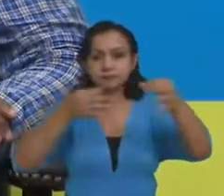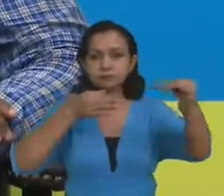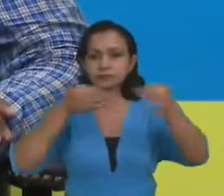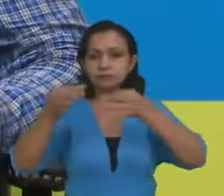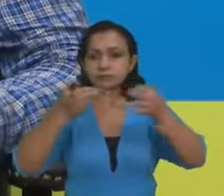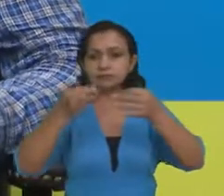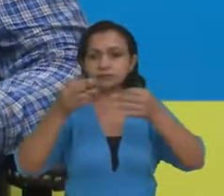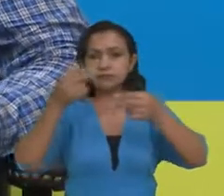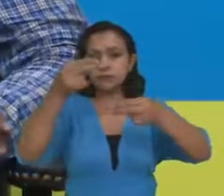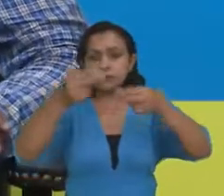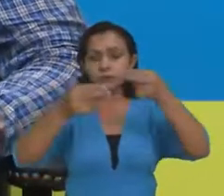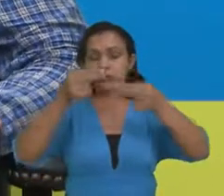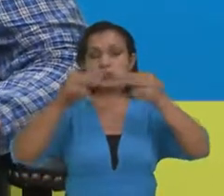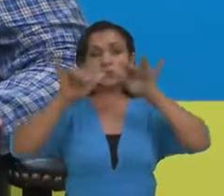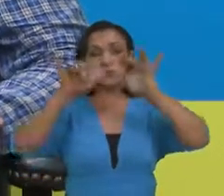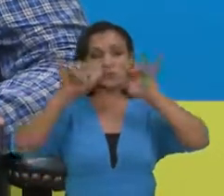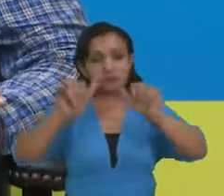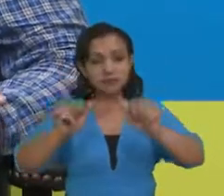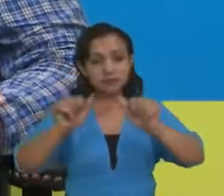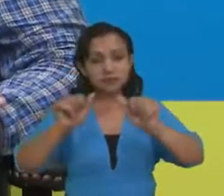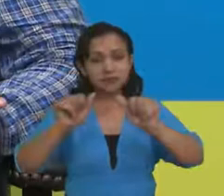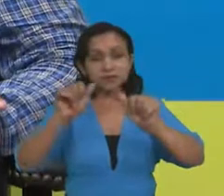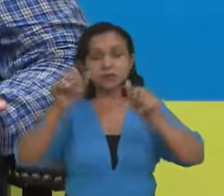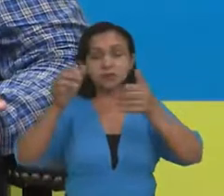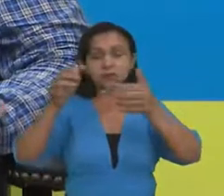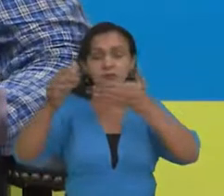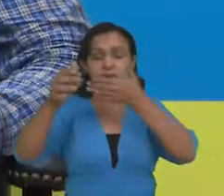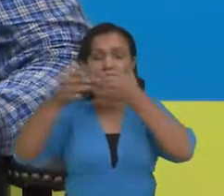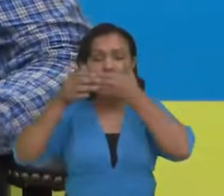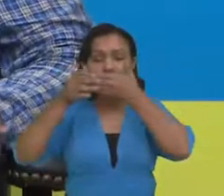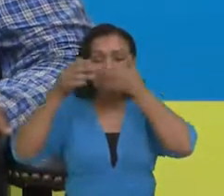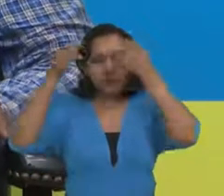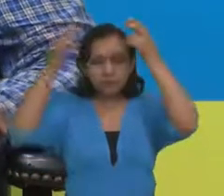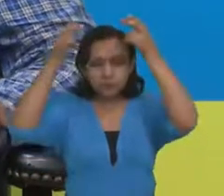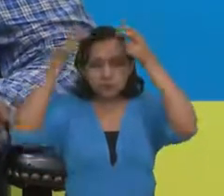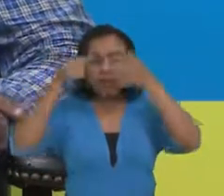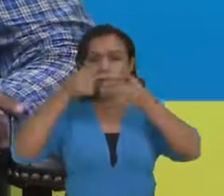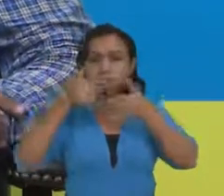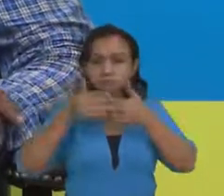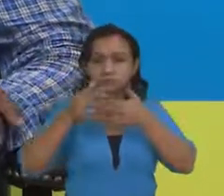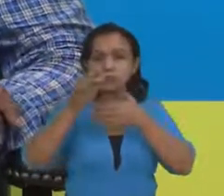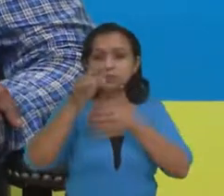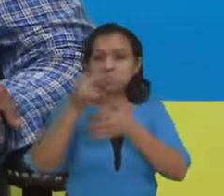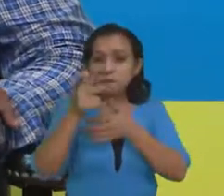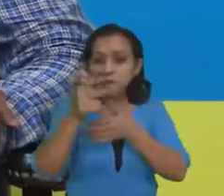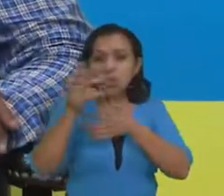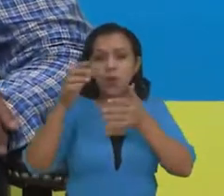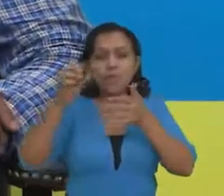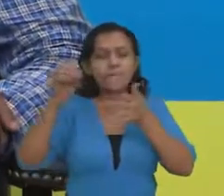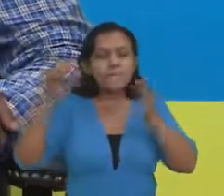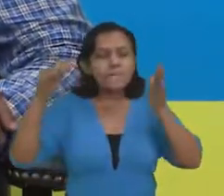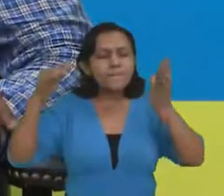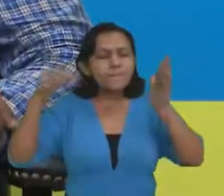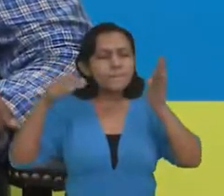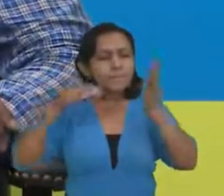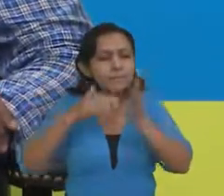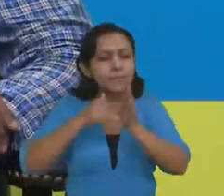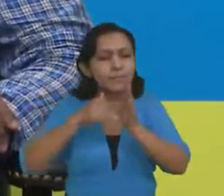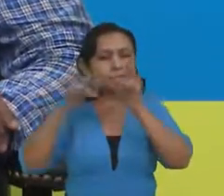últimos datos actualizados del coronavirus a nivel mundial. Ella habla de 80.000 casos ya a nivel